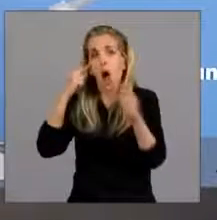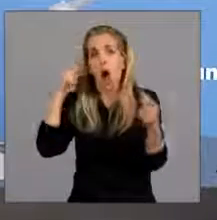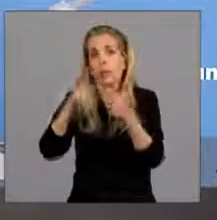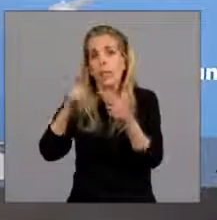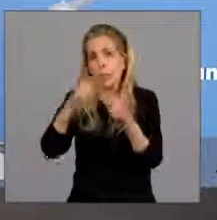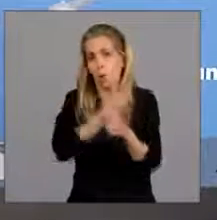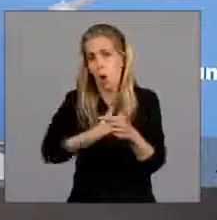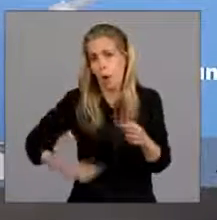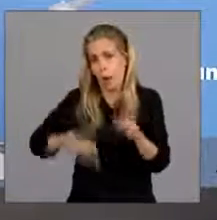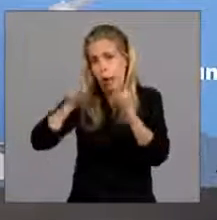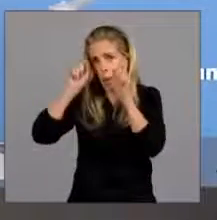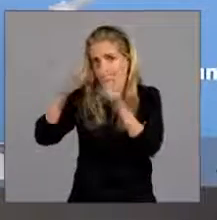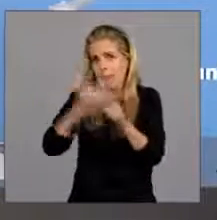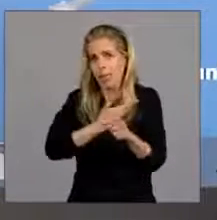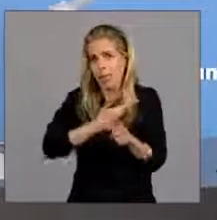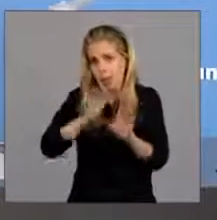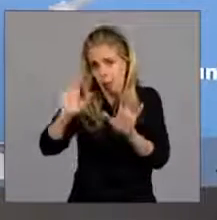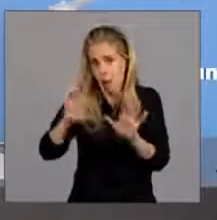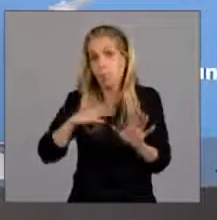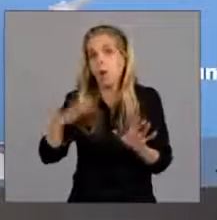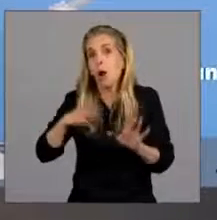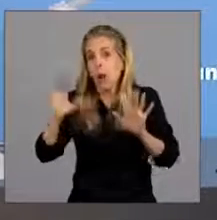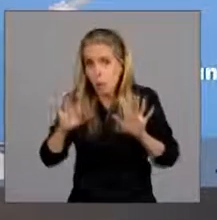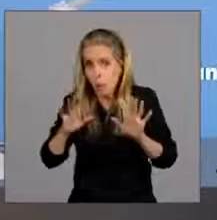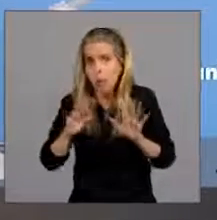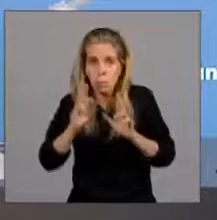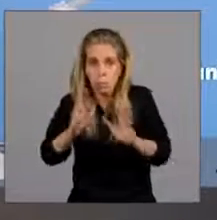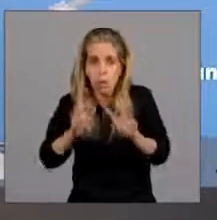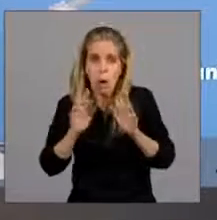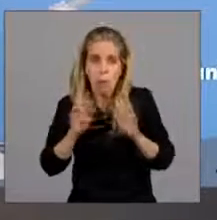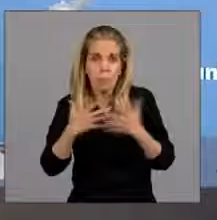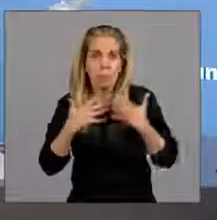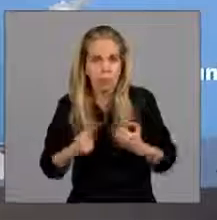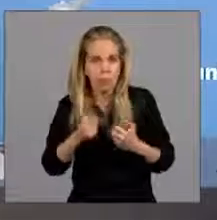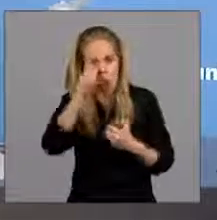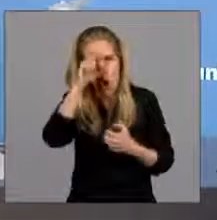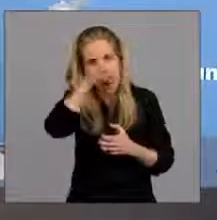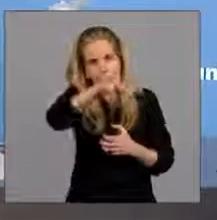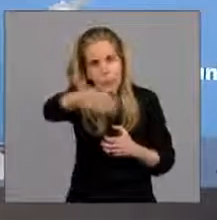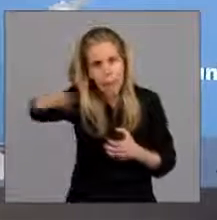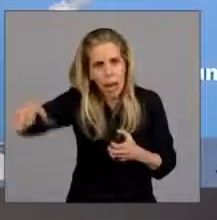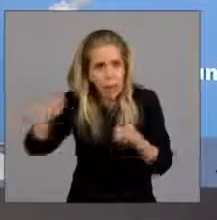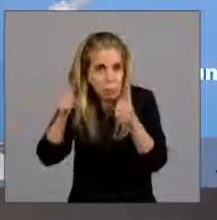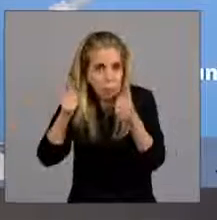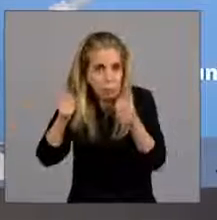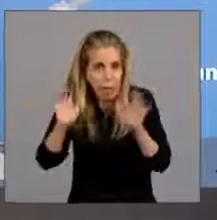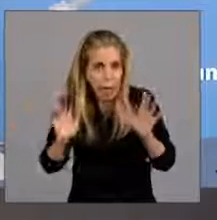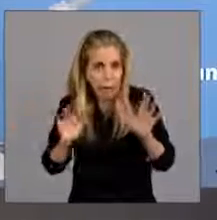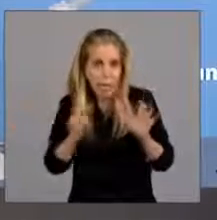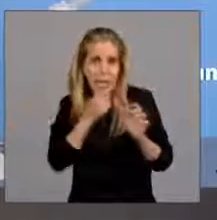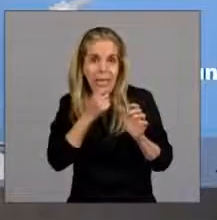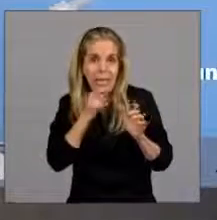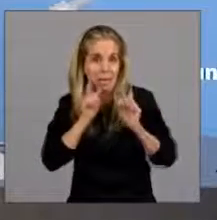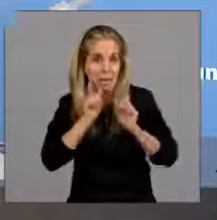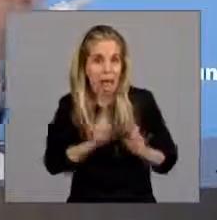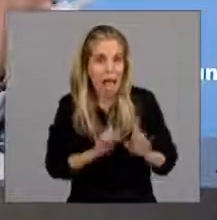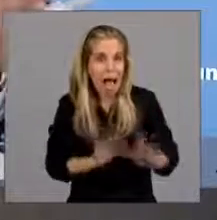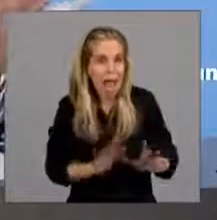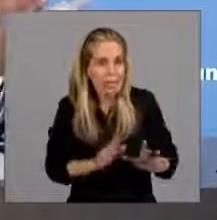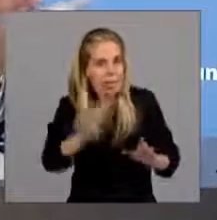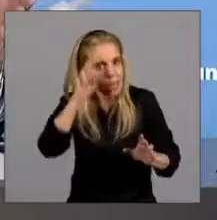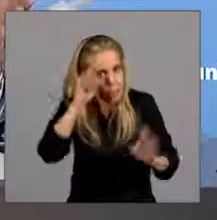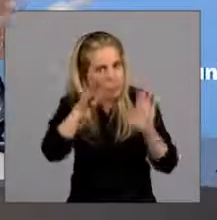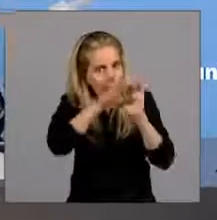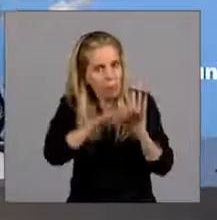es que está bien el sistema de salud, está bien si seguimos a este ritmo y no se